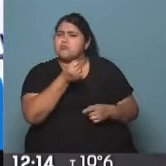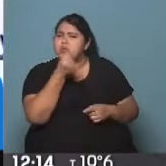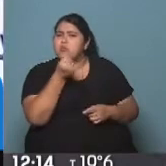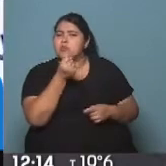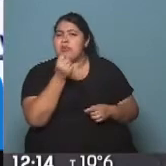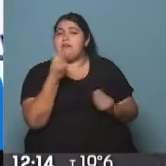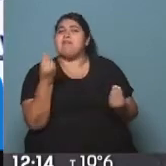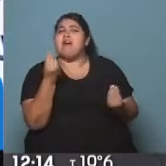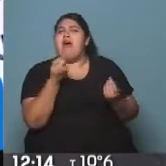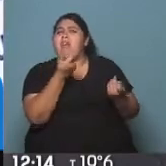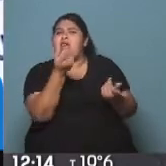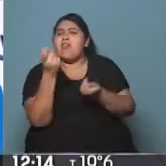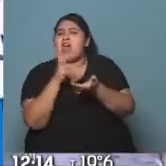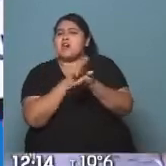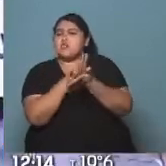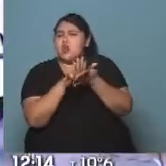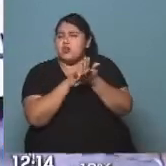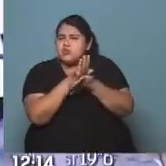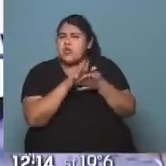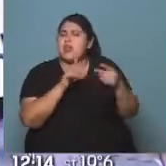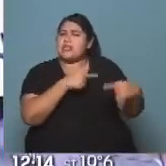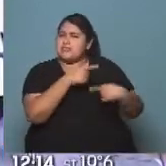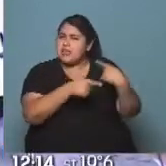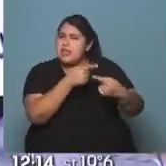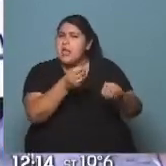Queremos generar soluciones que nos permitan seguir